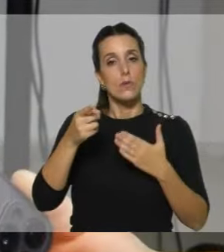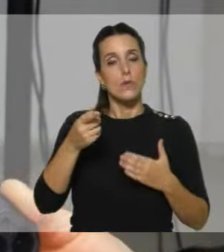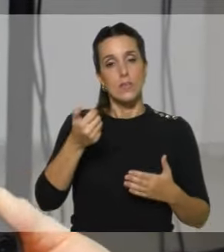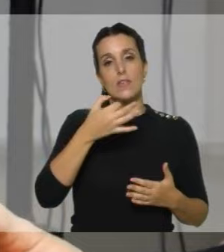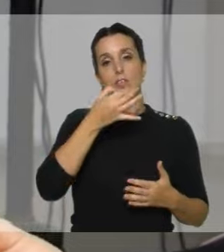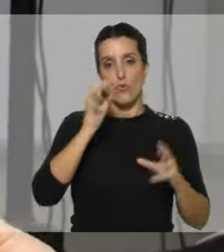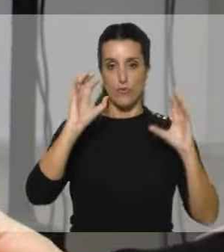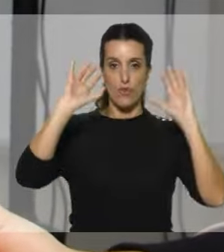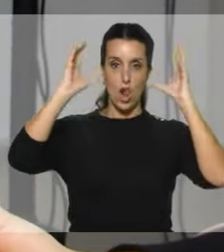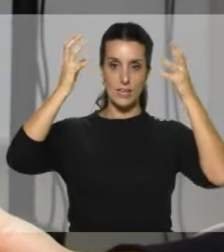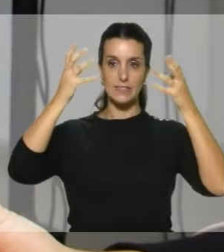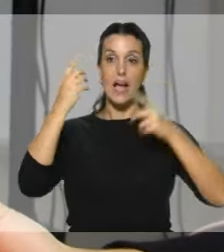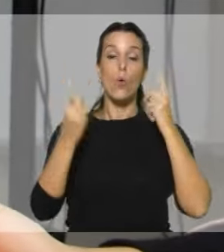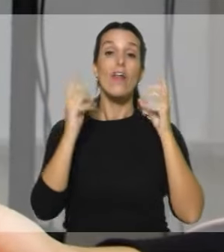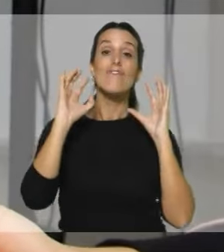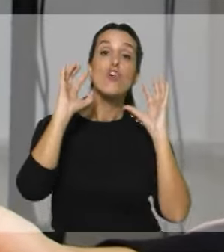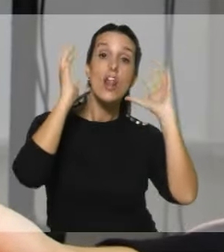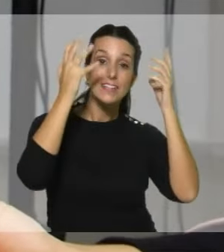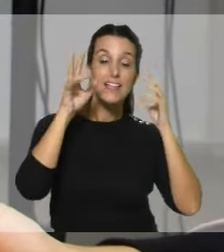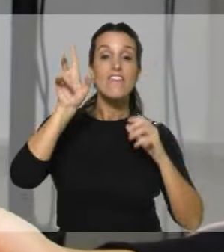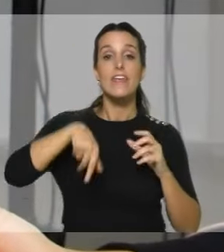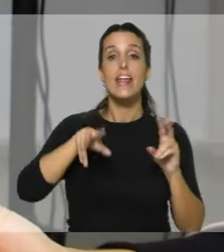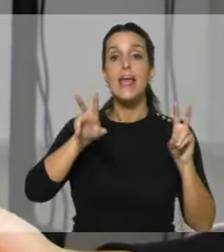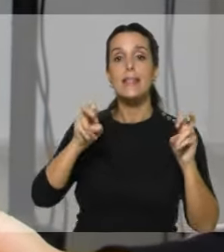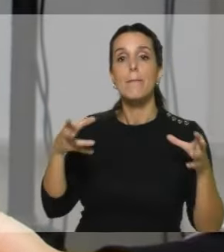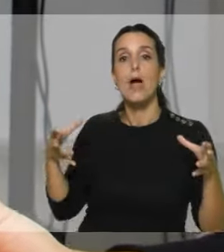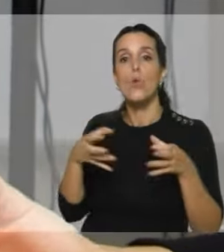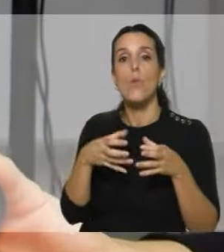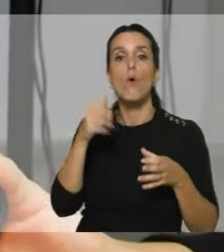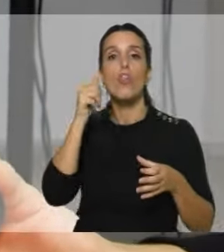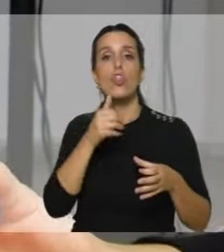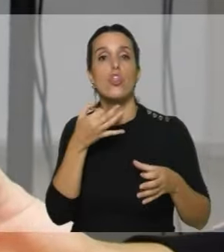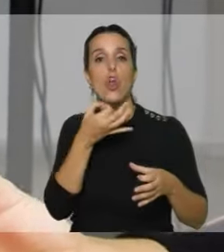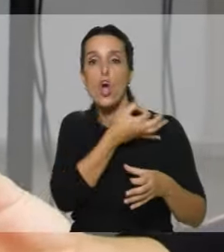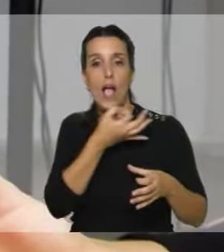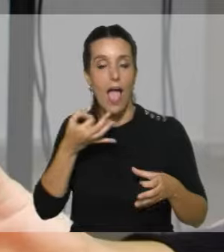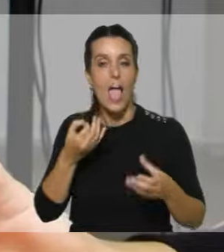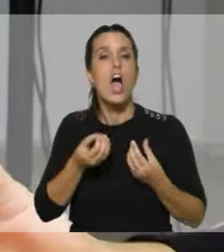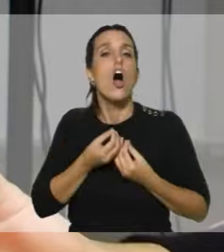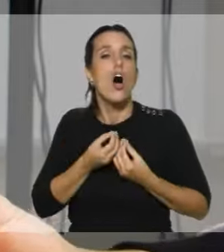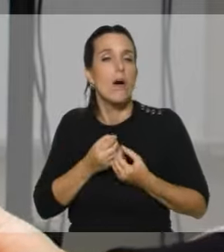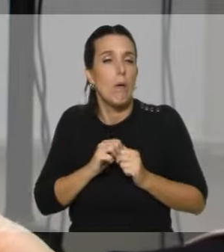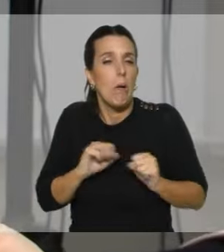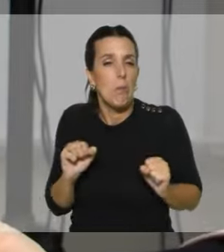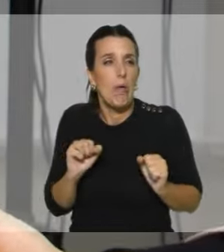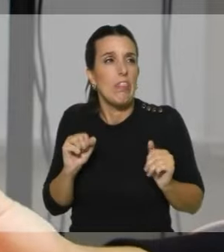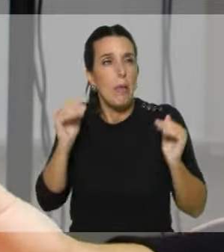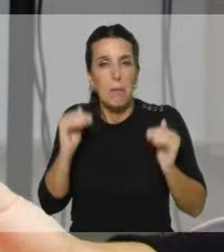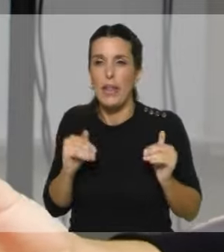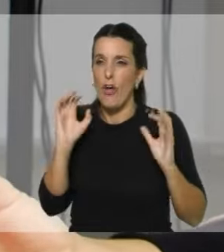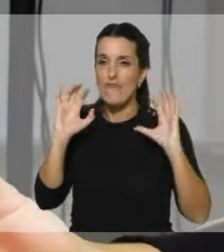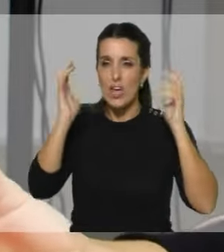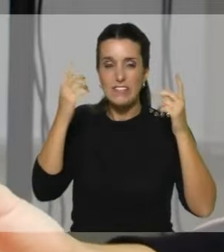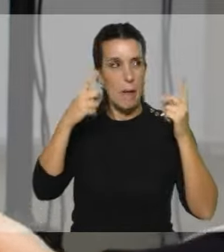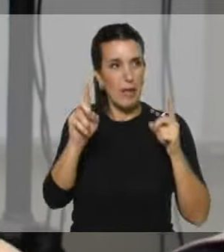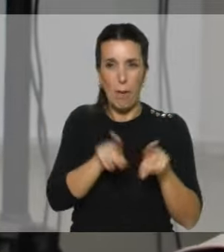la violencia. Mucha de esta violencia se relaciona con las bandas narco en los barrios, ¿verdad? ¿Cómo es posible reducir la violencia